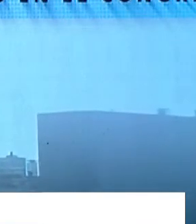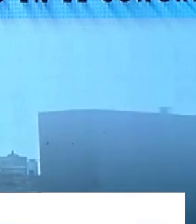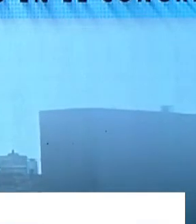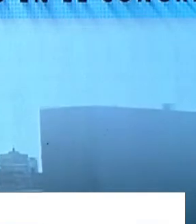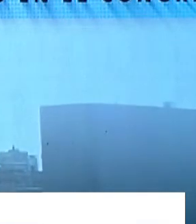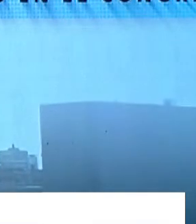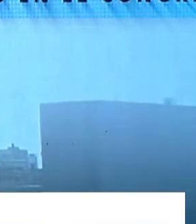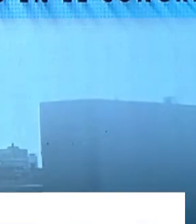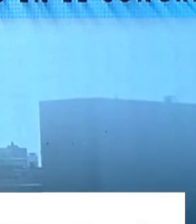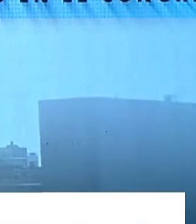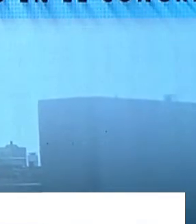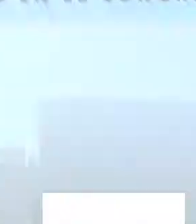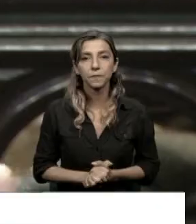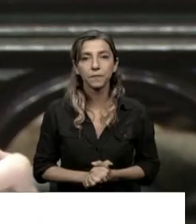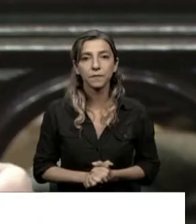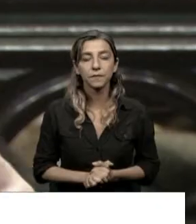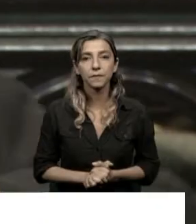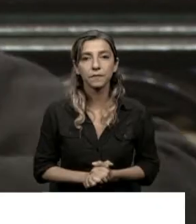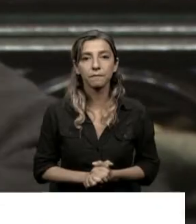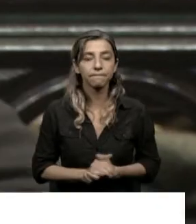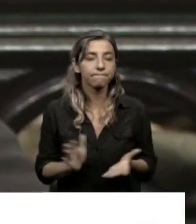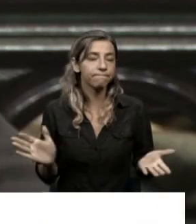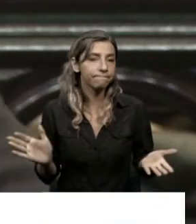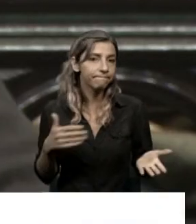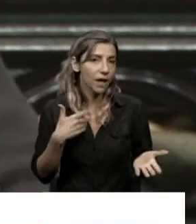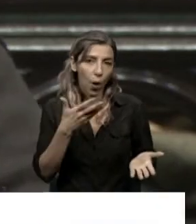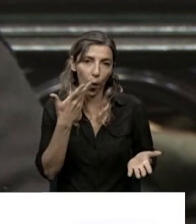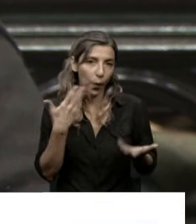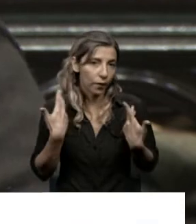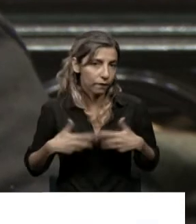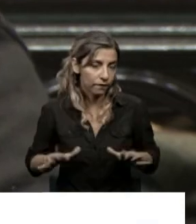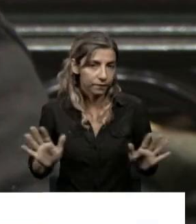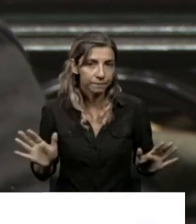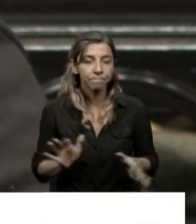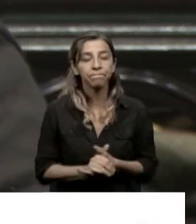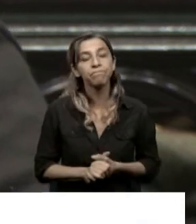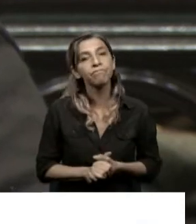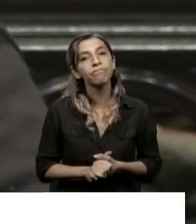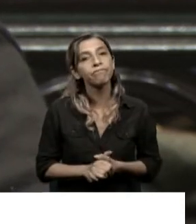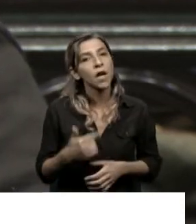tratado para la próxima sesión. Voy a ser sincero, yo estoy aprendiendo.